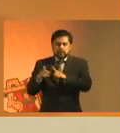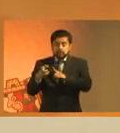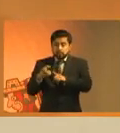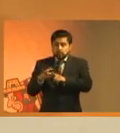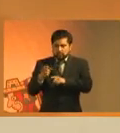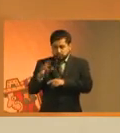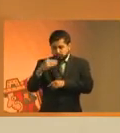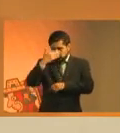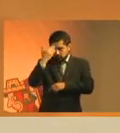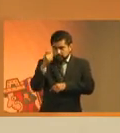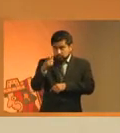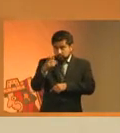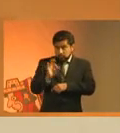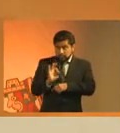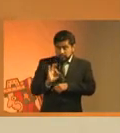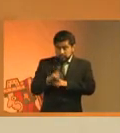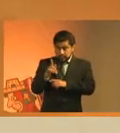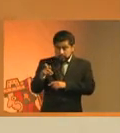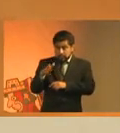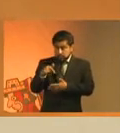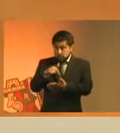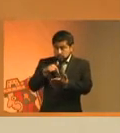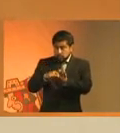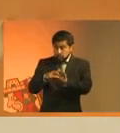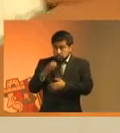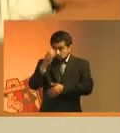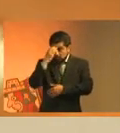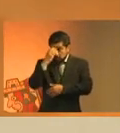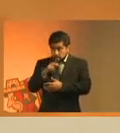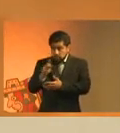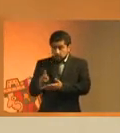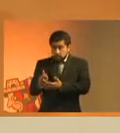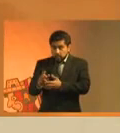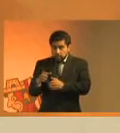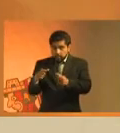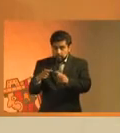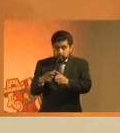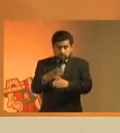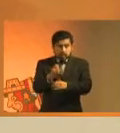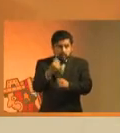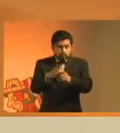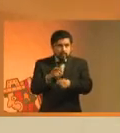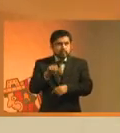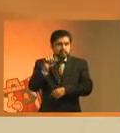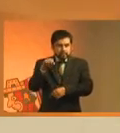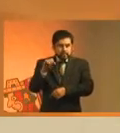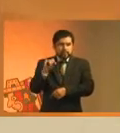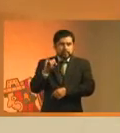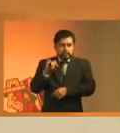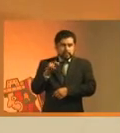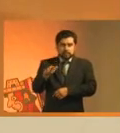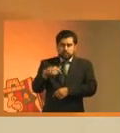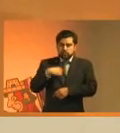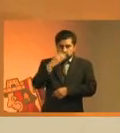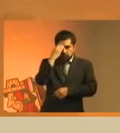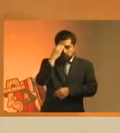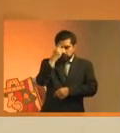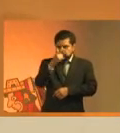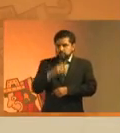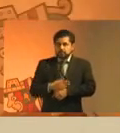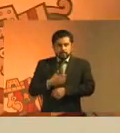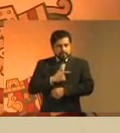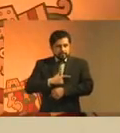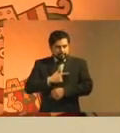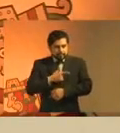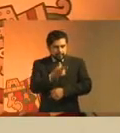si alguno de ustedes es de pueblo chico pero cuando llegue el circo en pueblo chico ahora están moviendo la cabeza afirmativamente da gusto de que alguien pueda